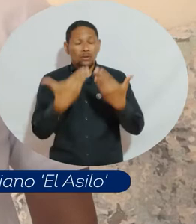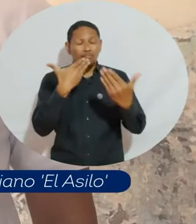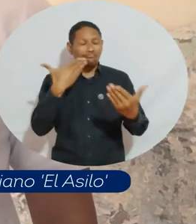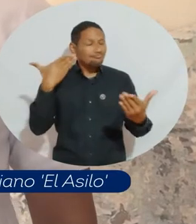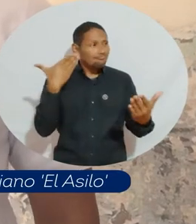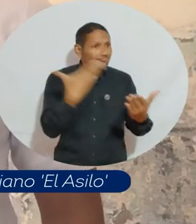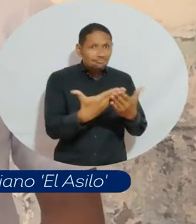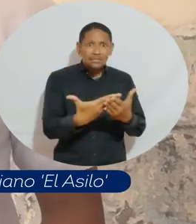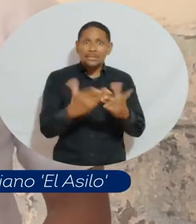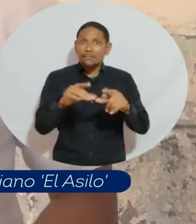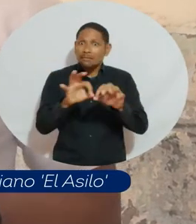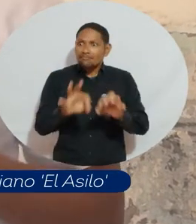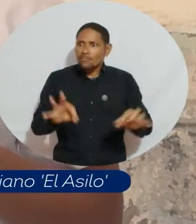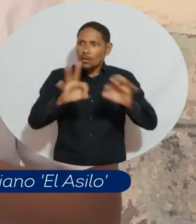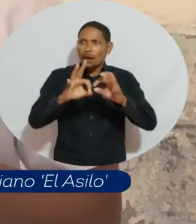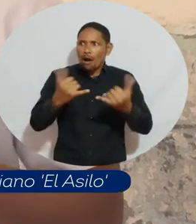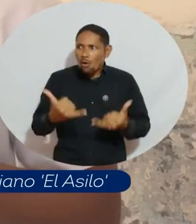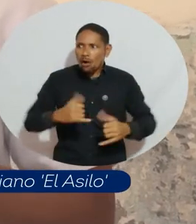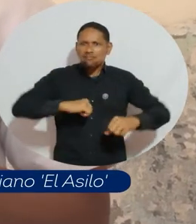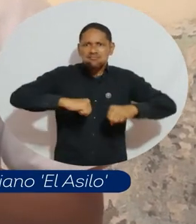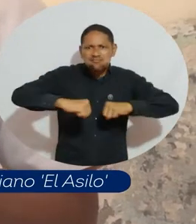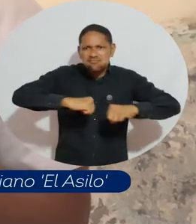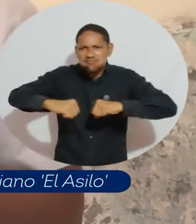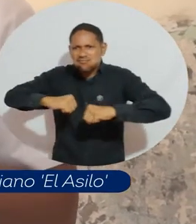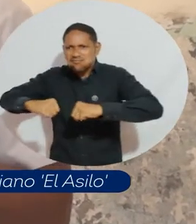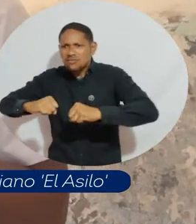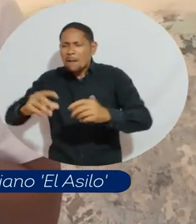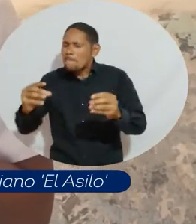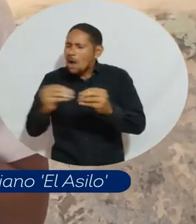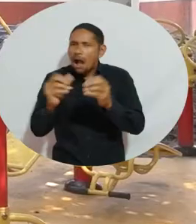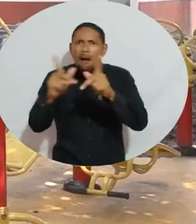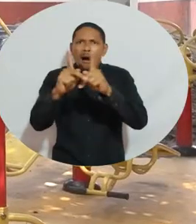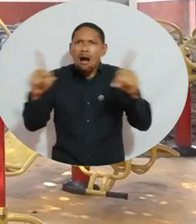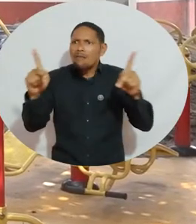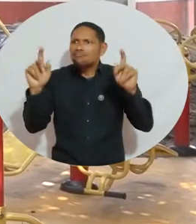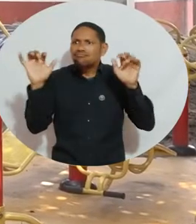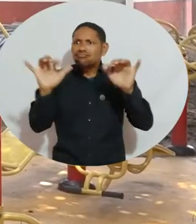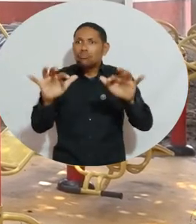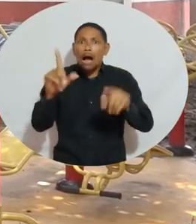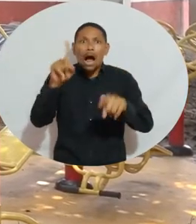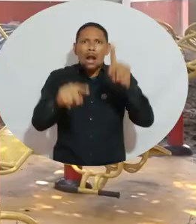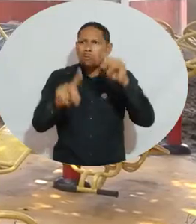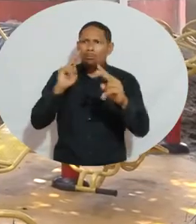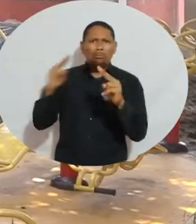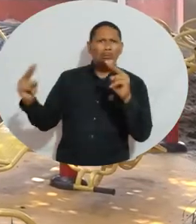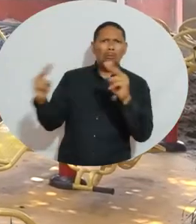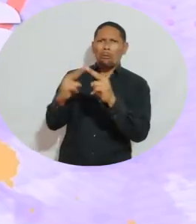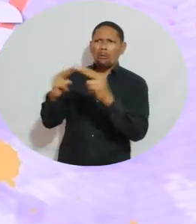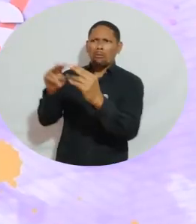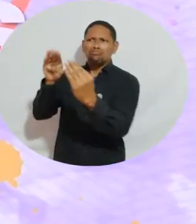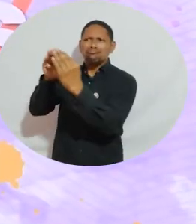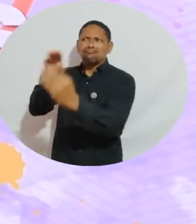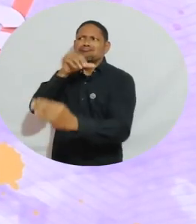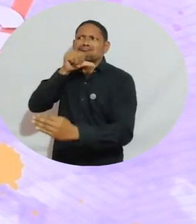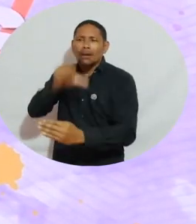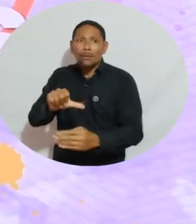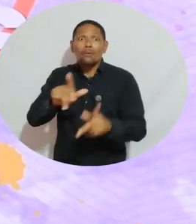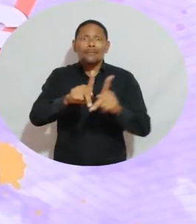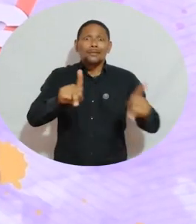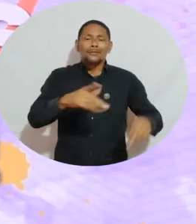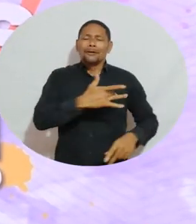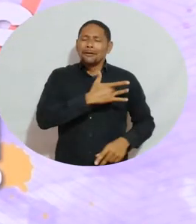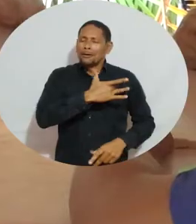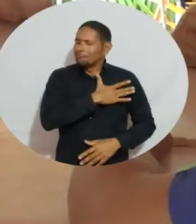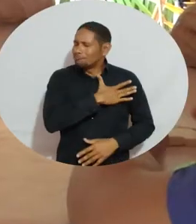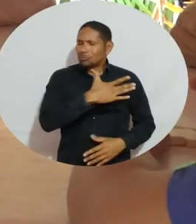que esta actividad logre motivar a tantas personas que de pronto no conocen el centro y que sabemos que tienen buen